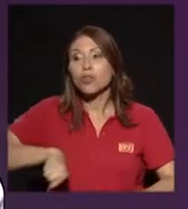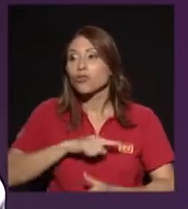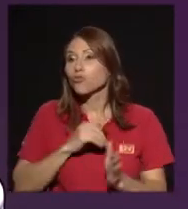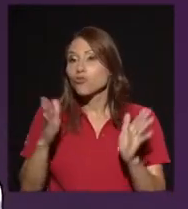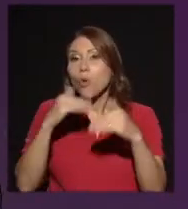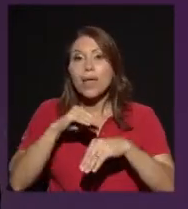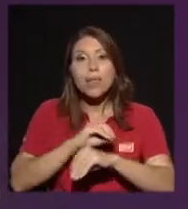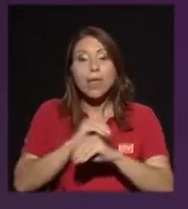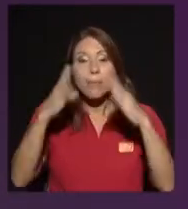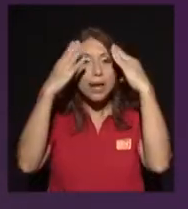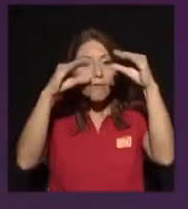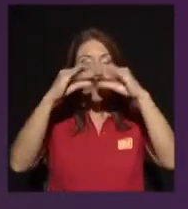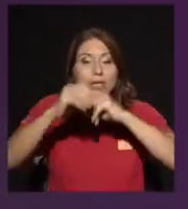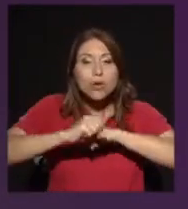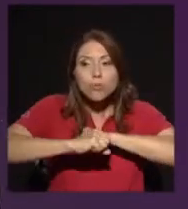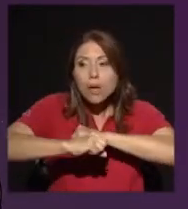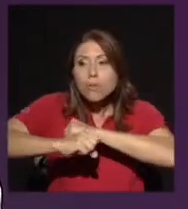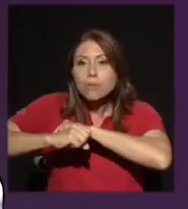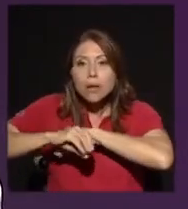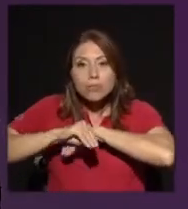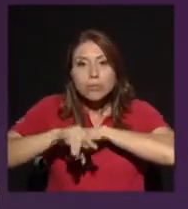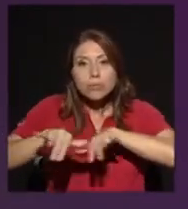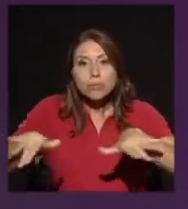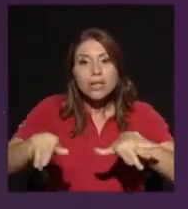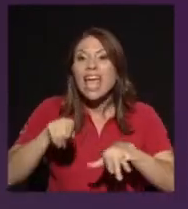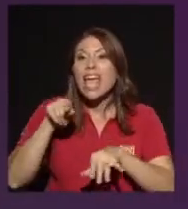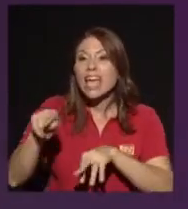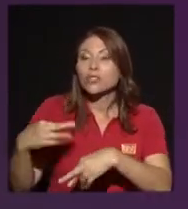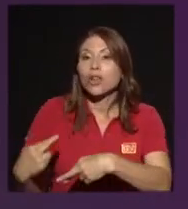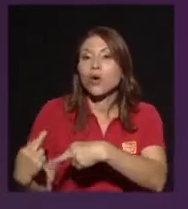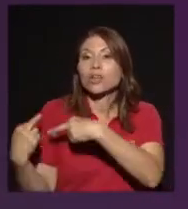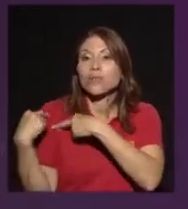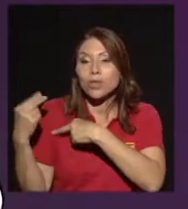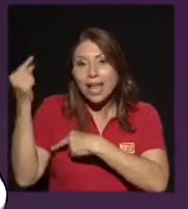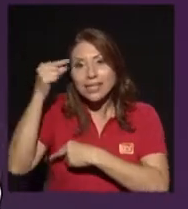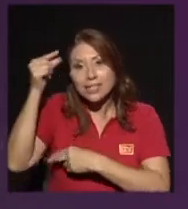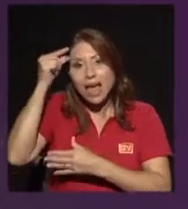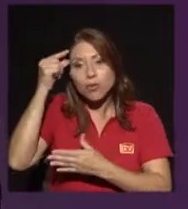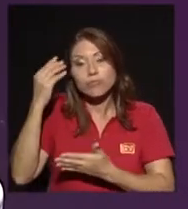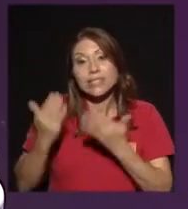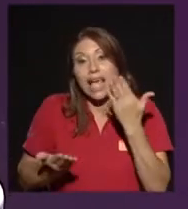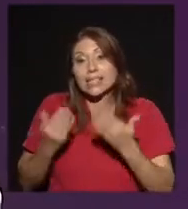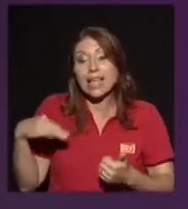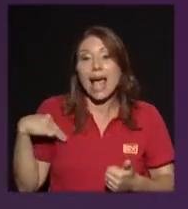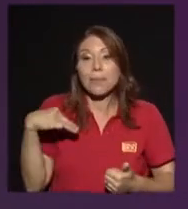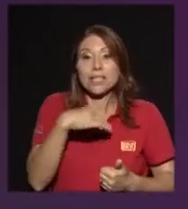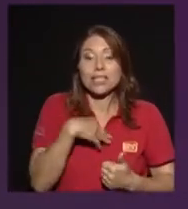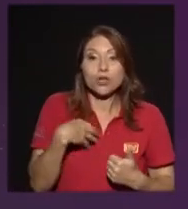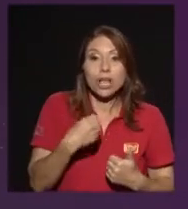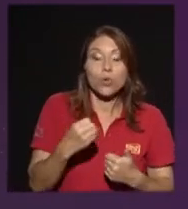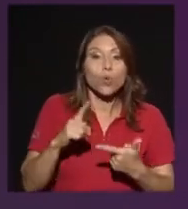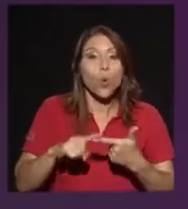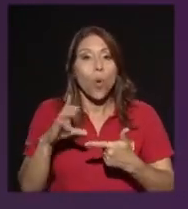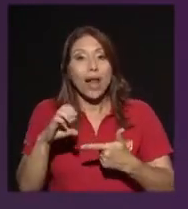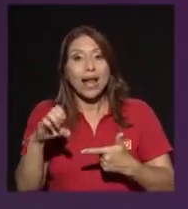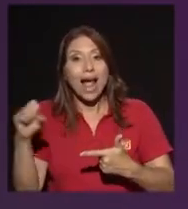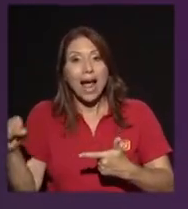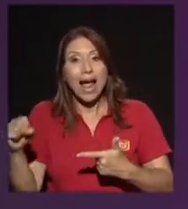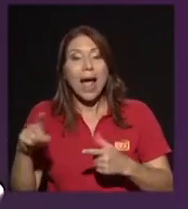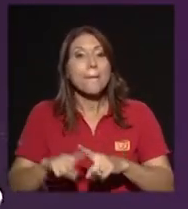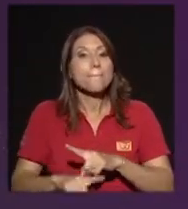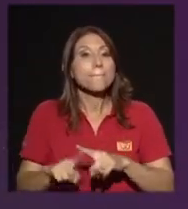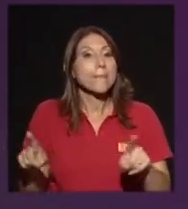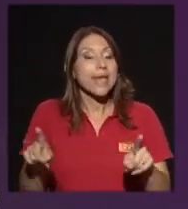no tenemos información, eso es algo que le corresponde al Estado, ya sea al Ministerio o a la Caja, pero en cualquier cosa